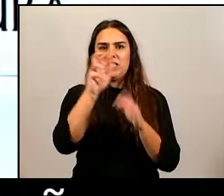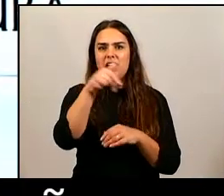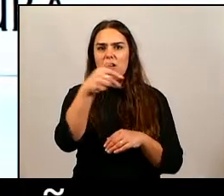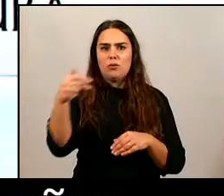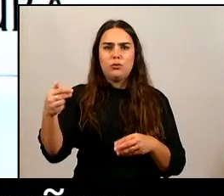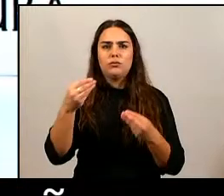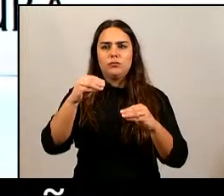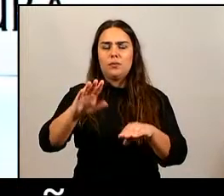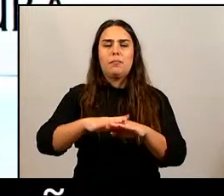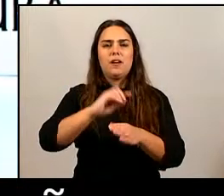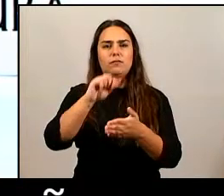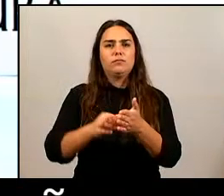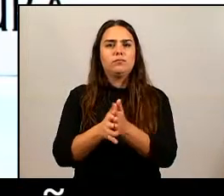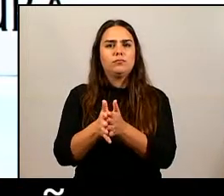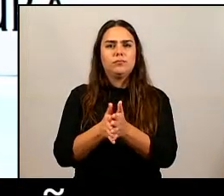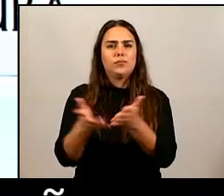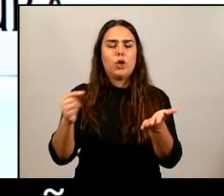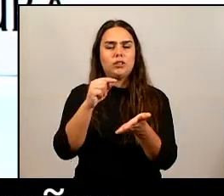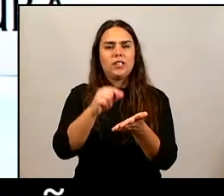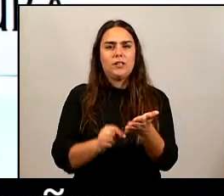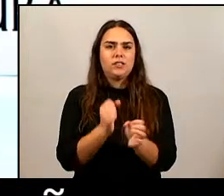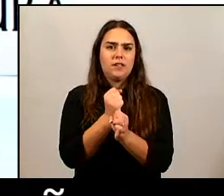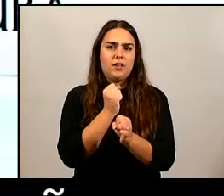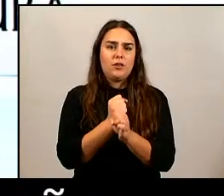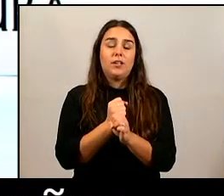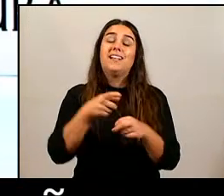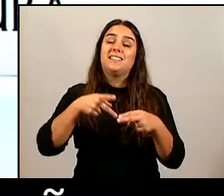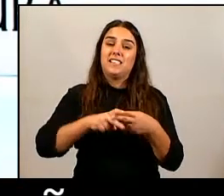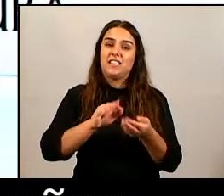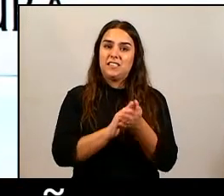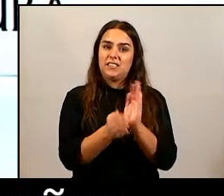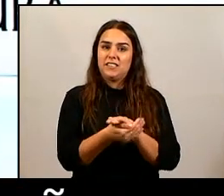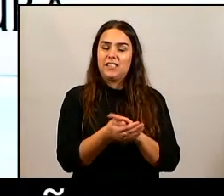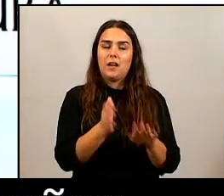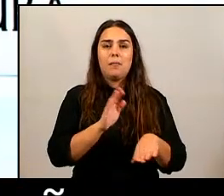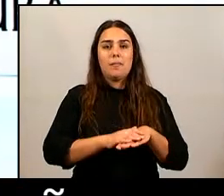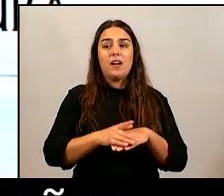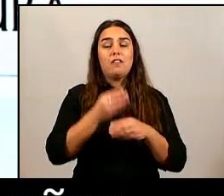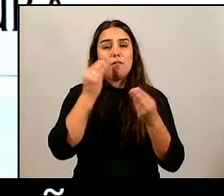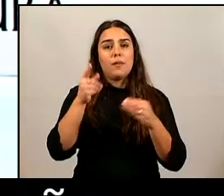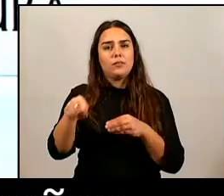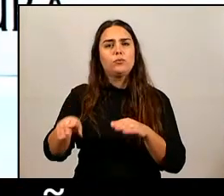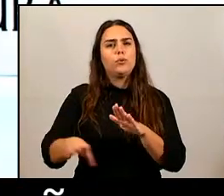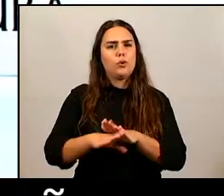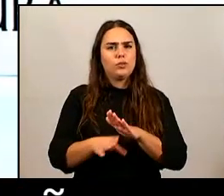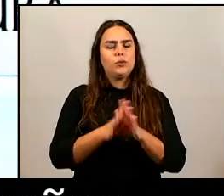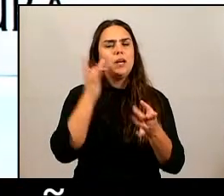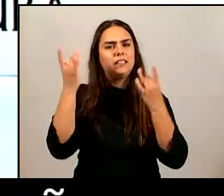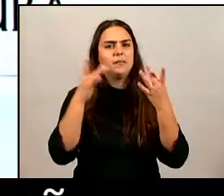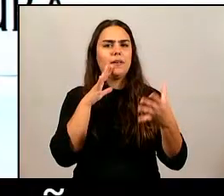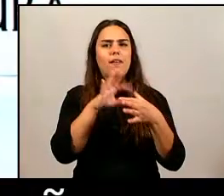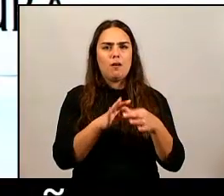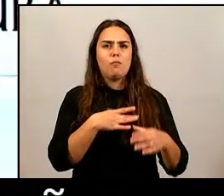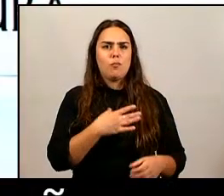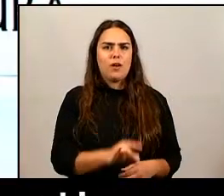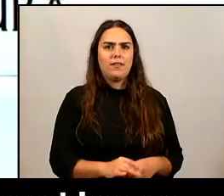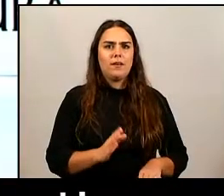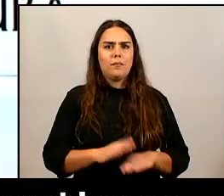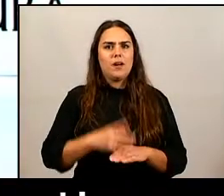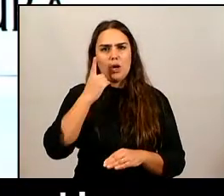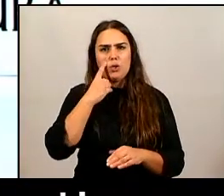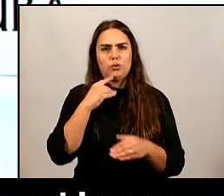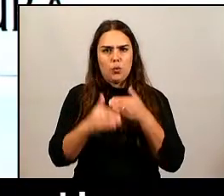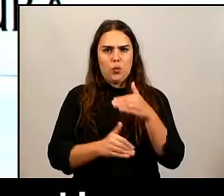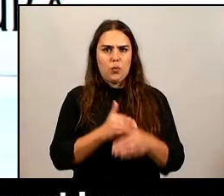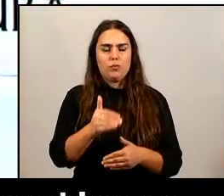la contratación de trabajadores en los talleres de artesanía y favorecer que continúe con esa actividad tradicional. La